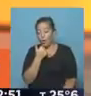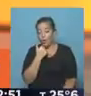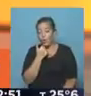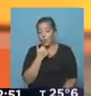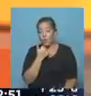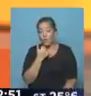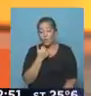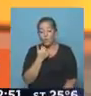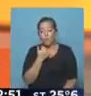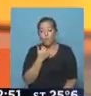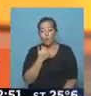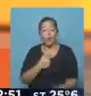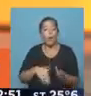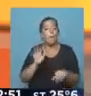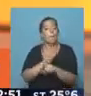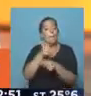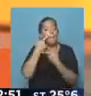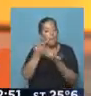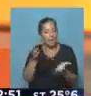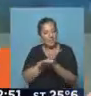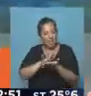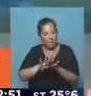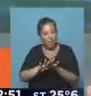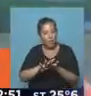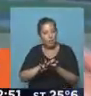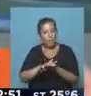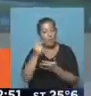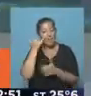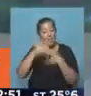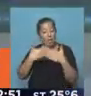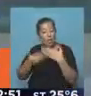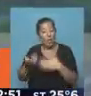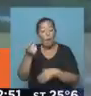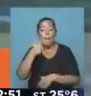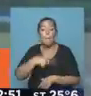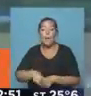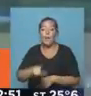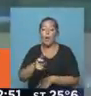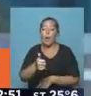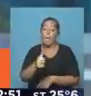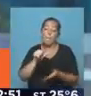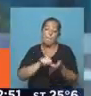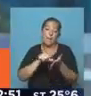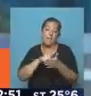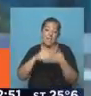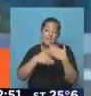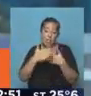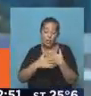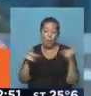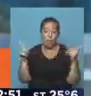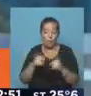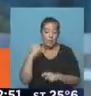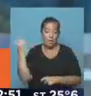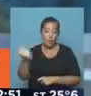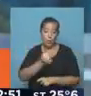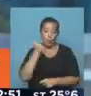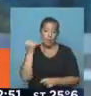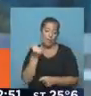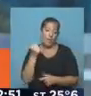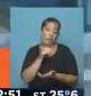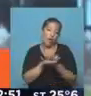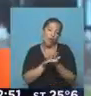países son justamente los más transparentes en es muy transparentes y muy desarrollados Ahora hay países muy desarrollados que tienen problemas severos de Estados Unidos por